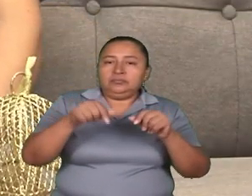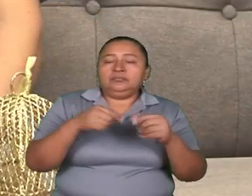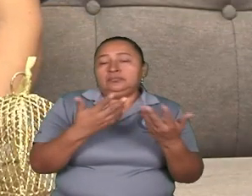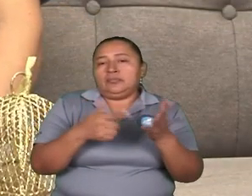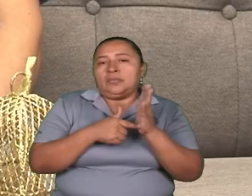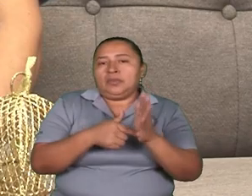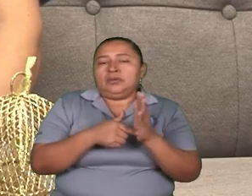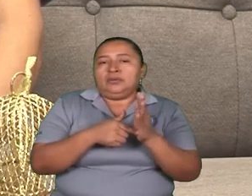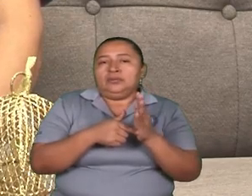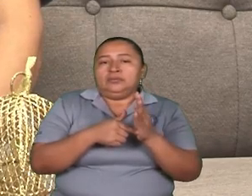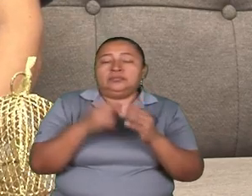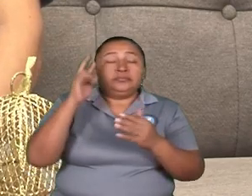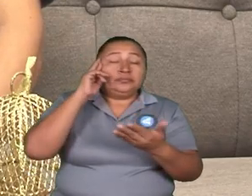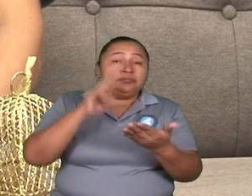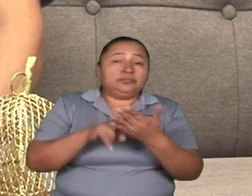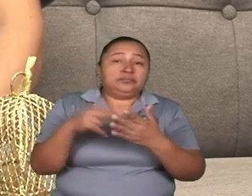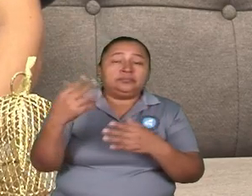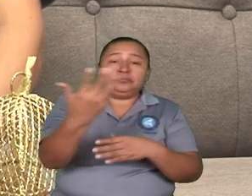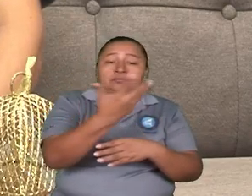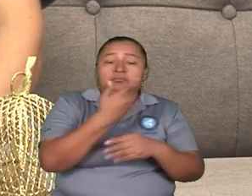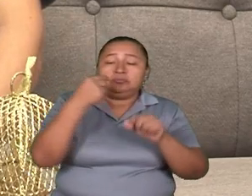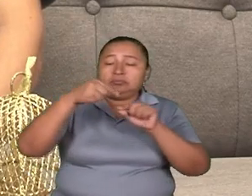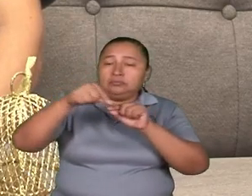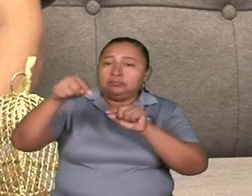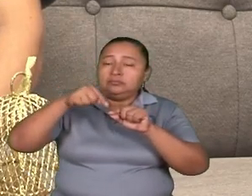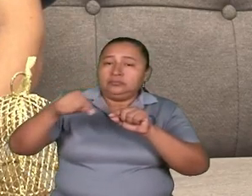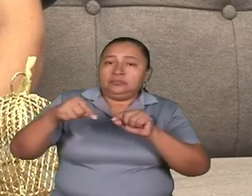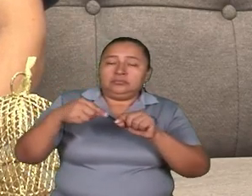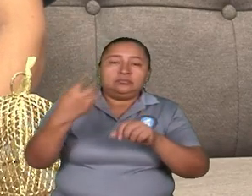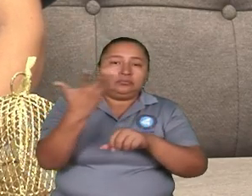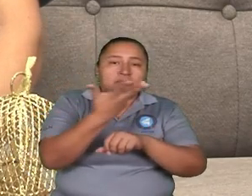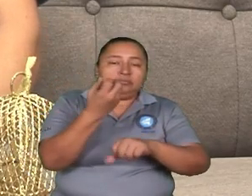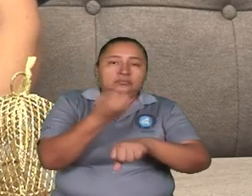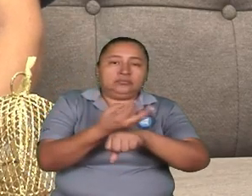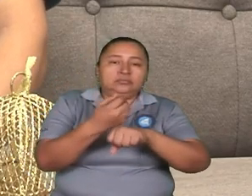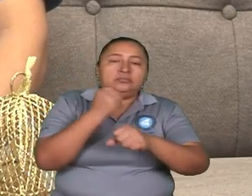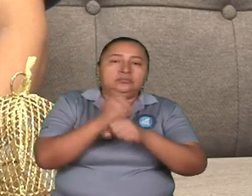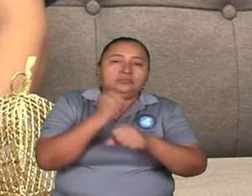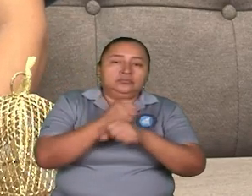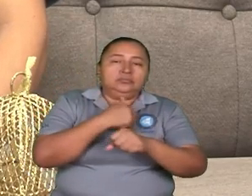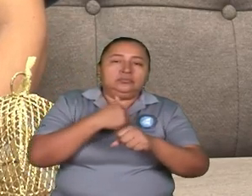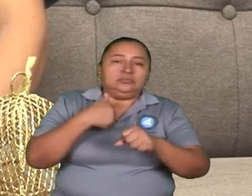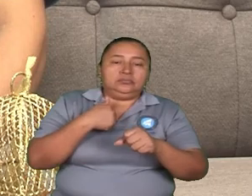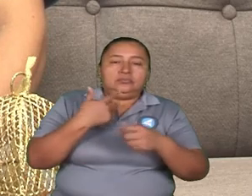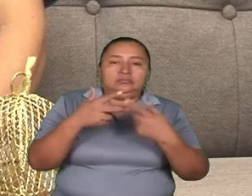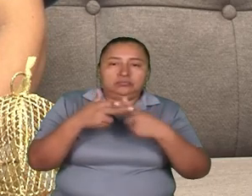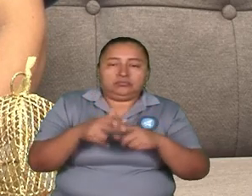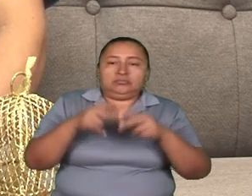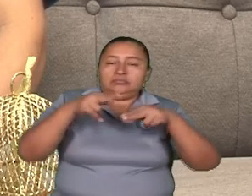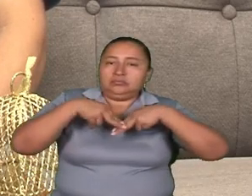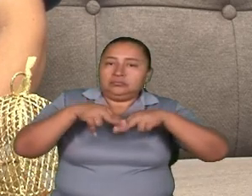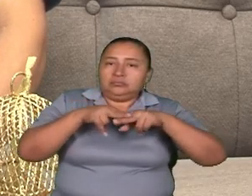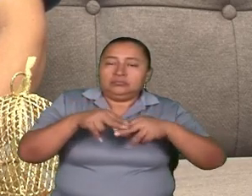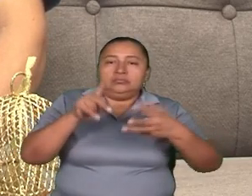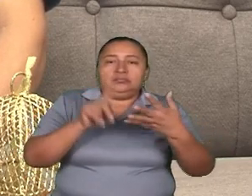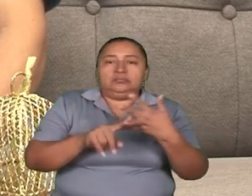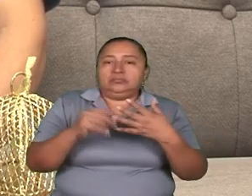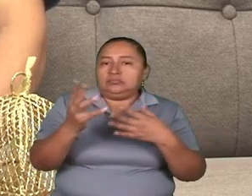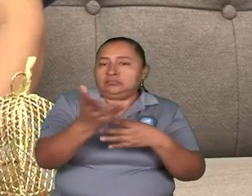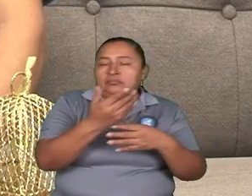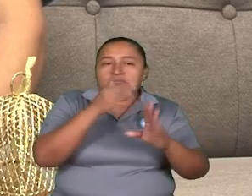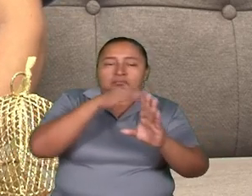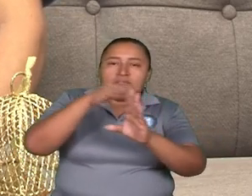esa expectativa de visita del turista, es decir, porque hemos visto, por ejemplo, el cambio en turismo en Corinto, en